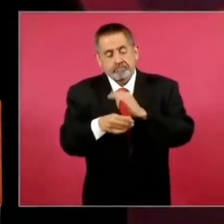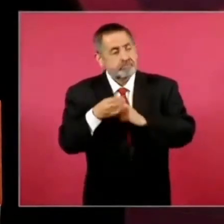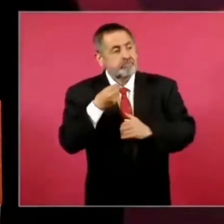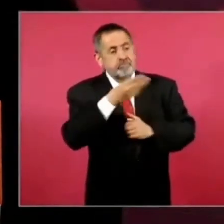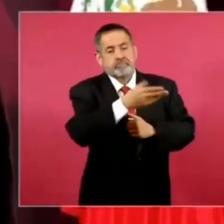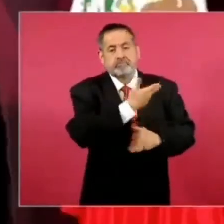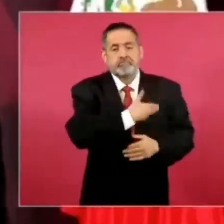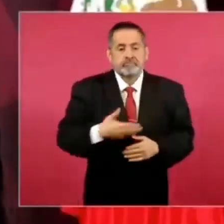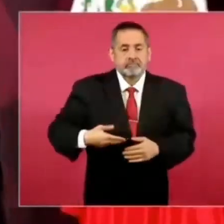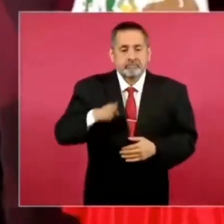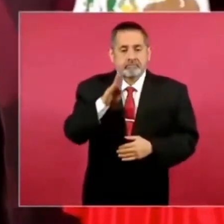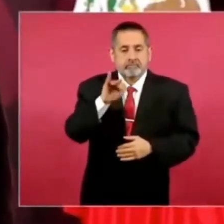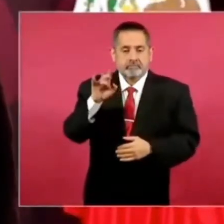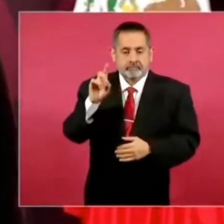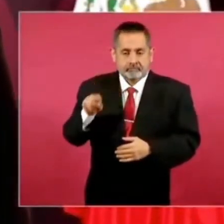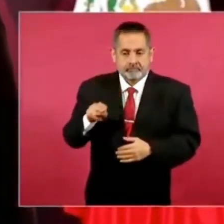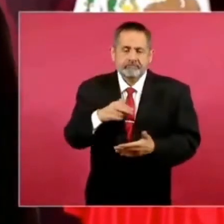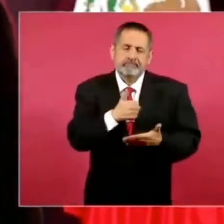que nos ayudara